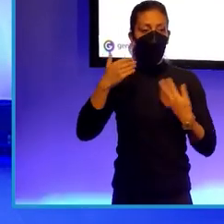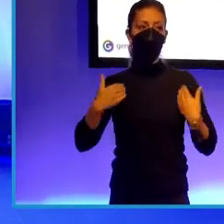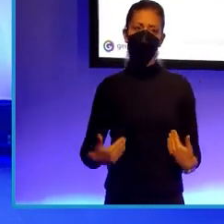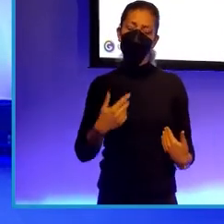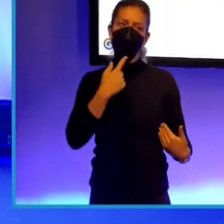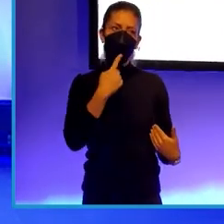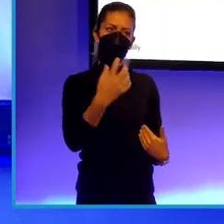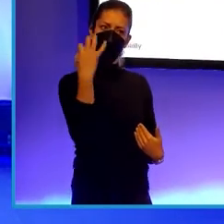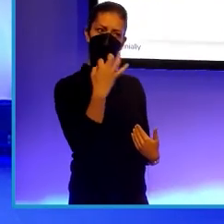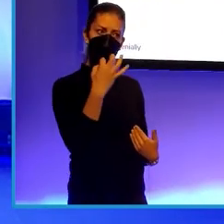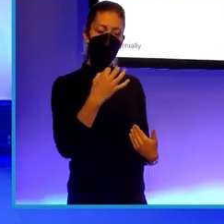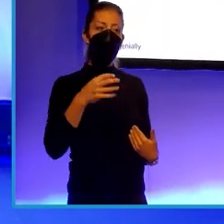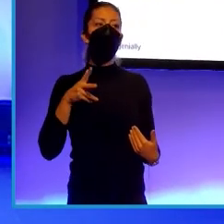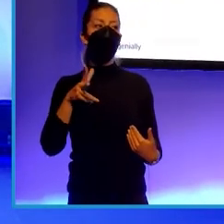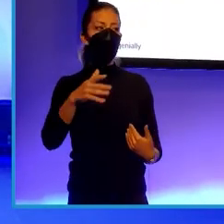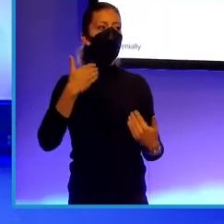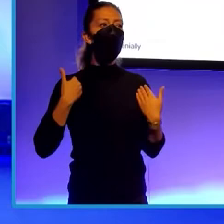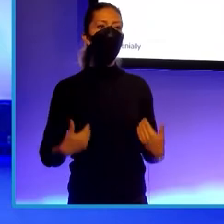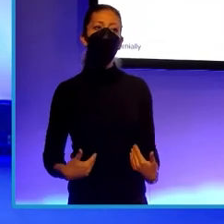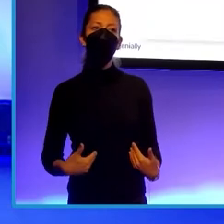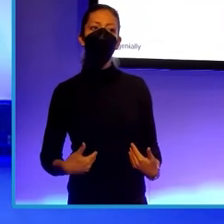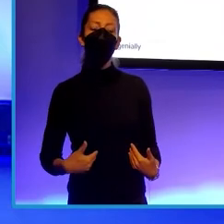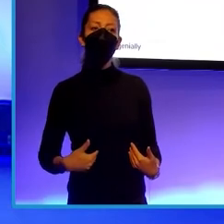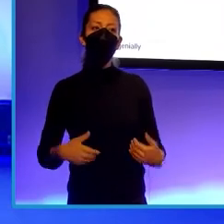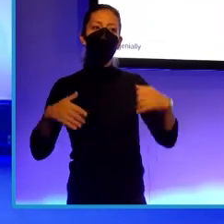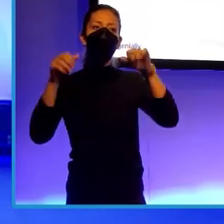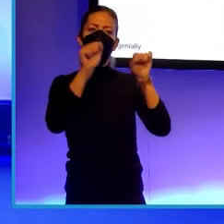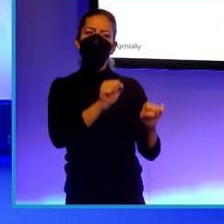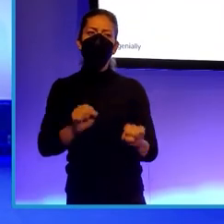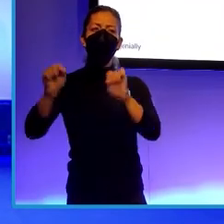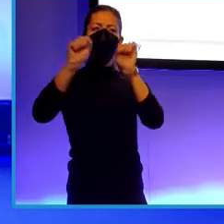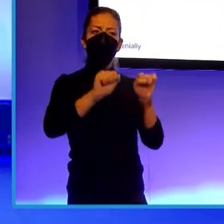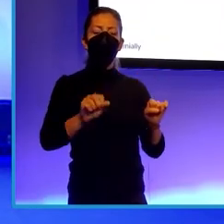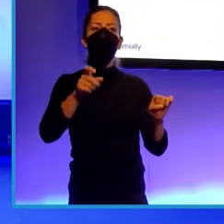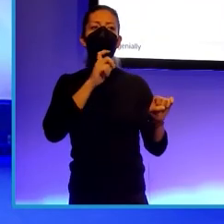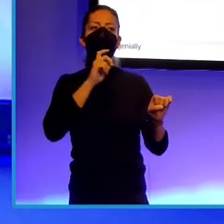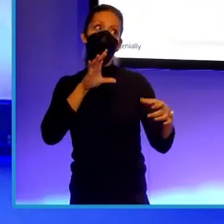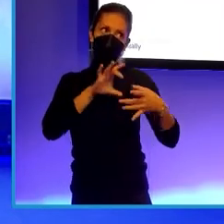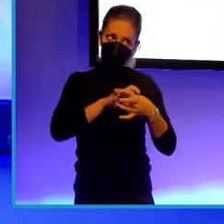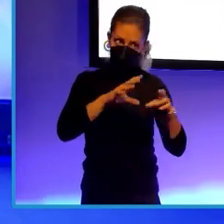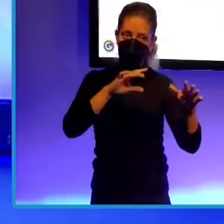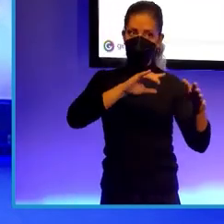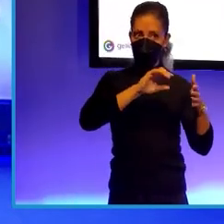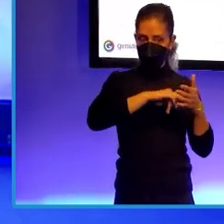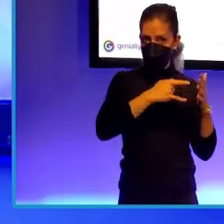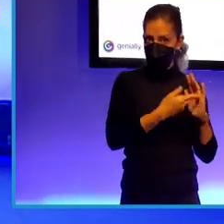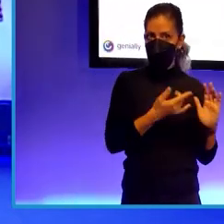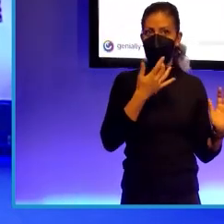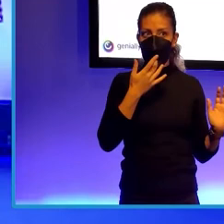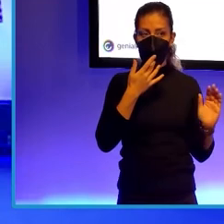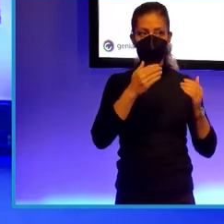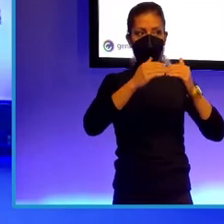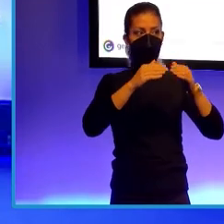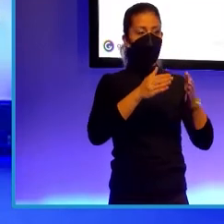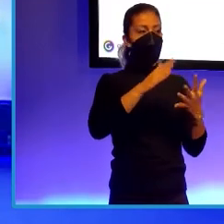digo que es que los derechos humanos sólo podrán ser protegidos hablando de tecnología si evitamos la primera brecha la